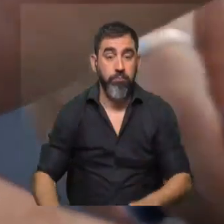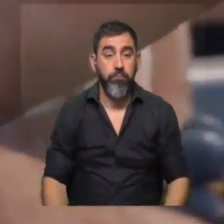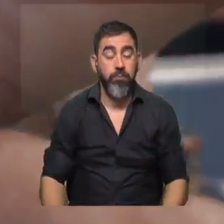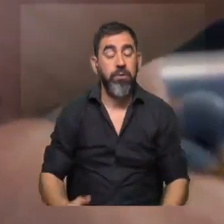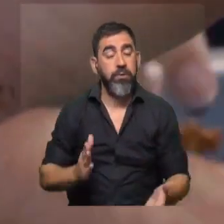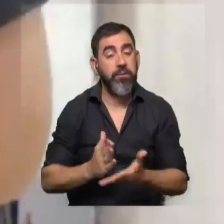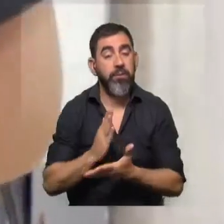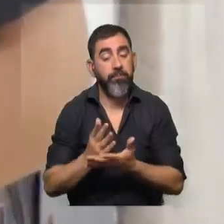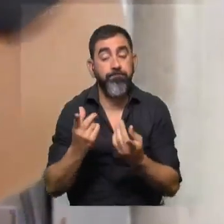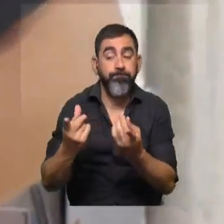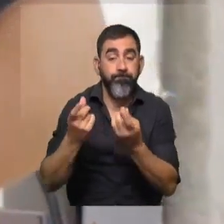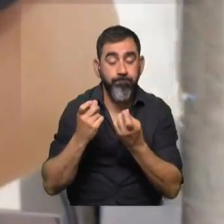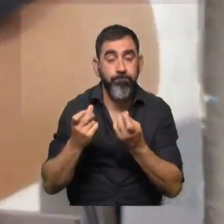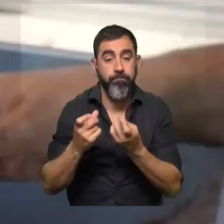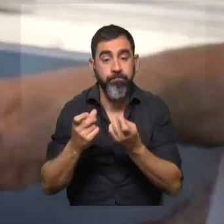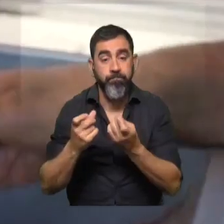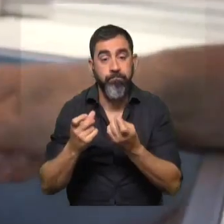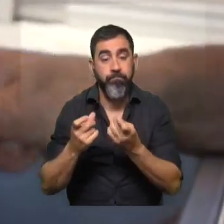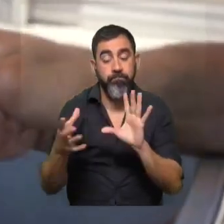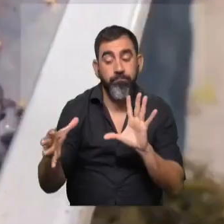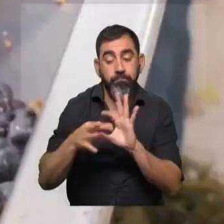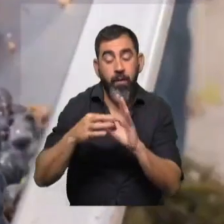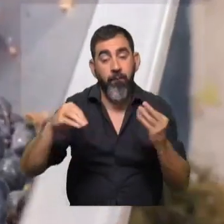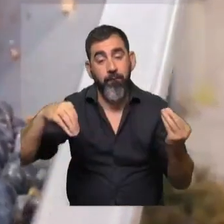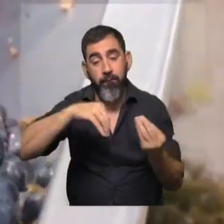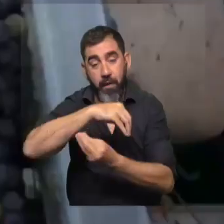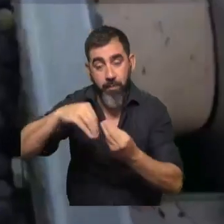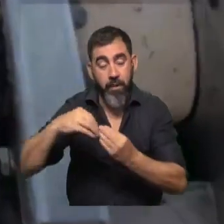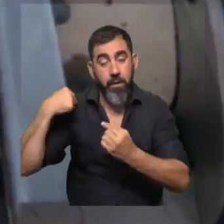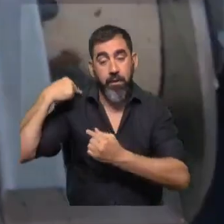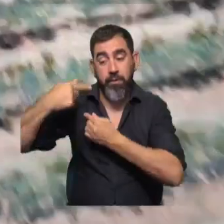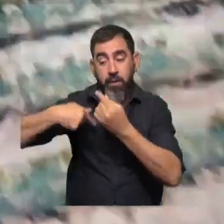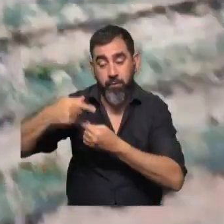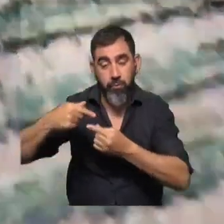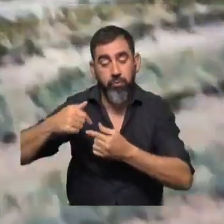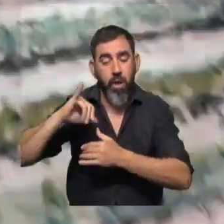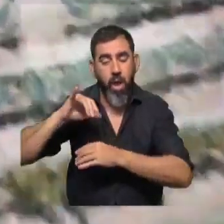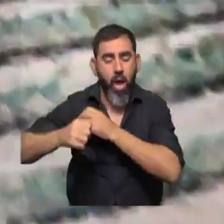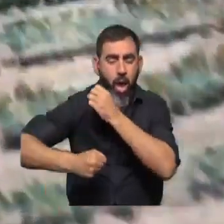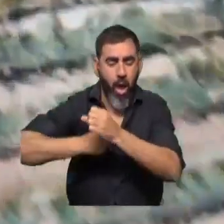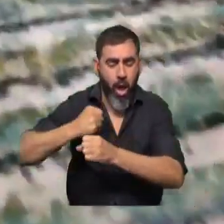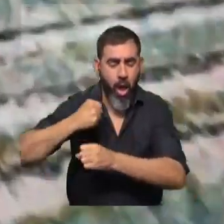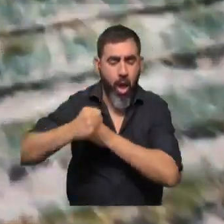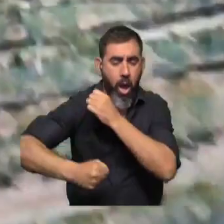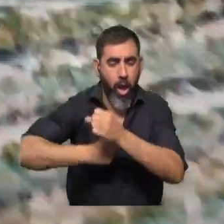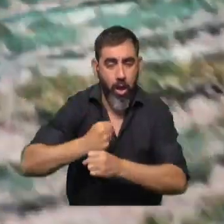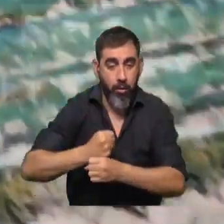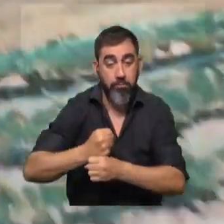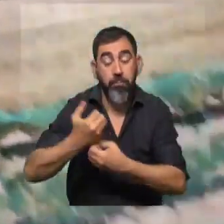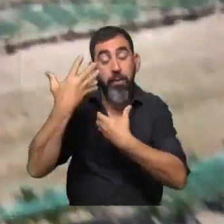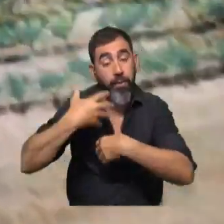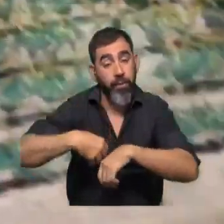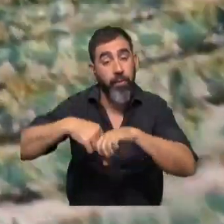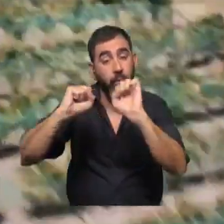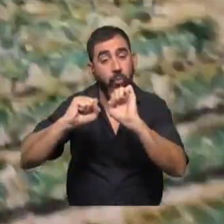está como esa necesidad de querer vincularse a la familia, de continuar con esa tradición que ya lleva años y generaciones. Y encontré